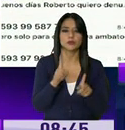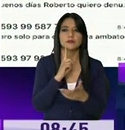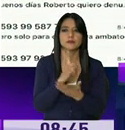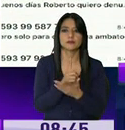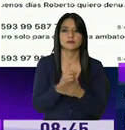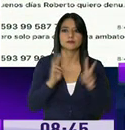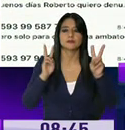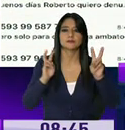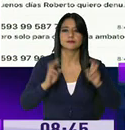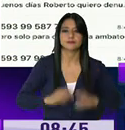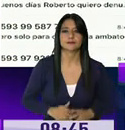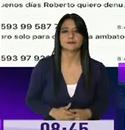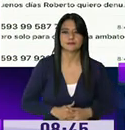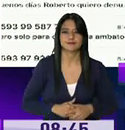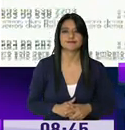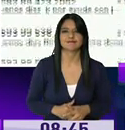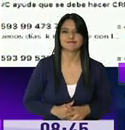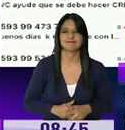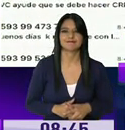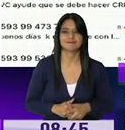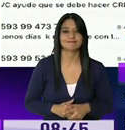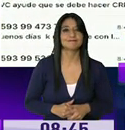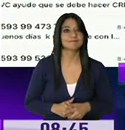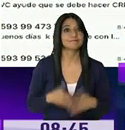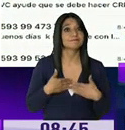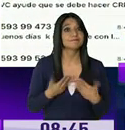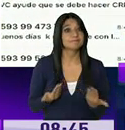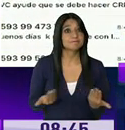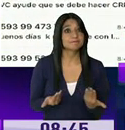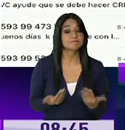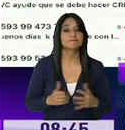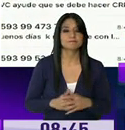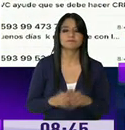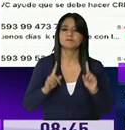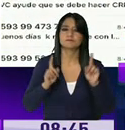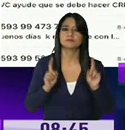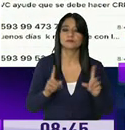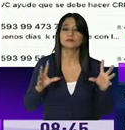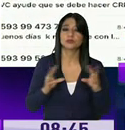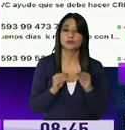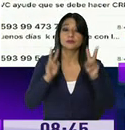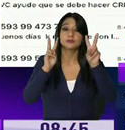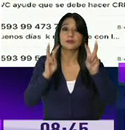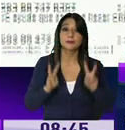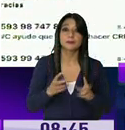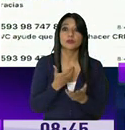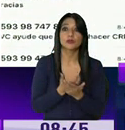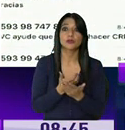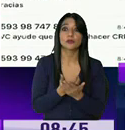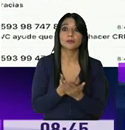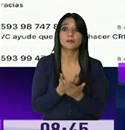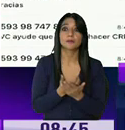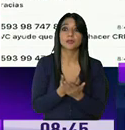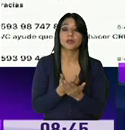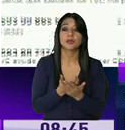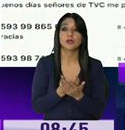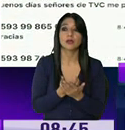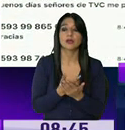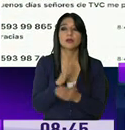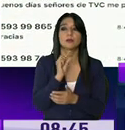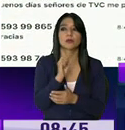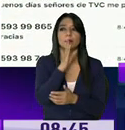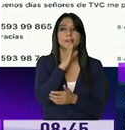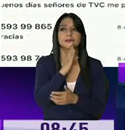SUPA. Y hay que hacerlo. ¿Cómo van a quedar? Bueno, todo lo que son temas económicos de este momento hay que tener un poco de paciencia,